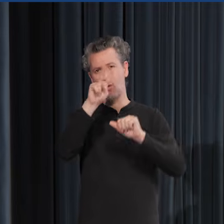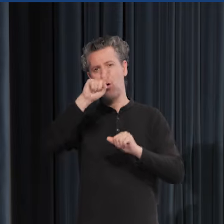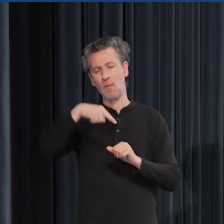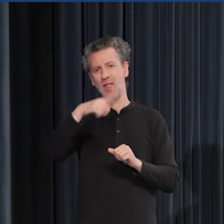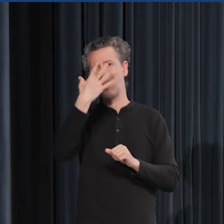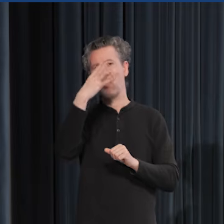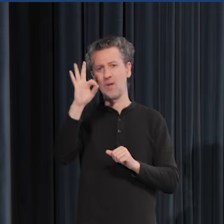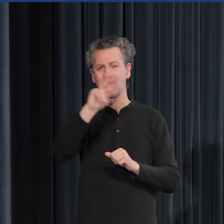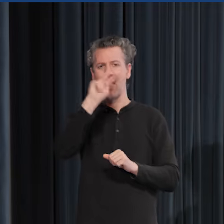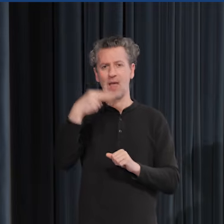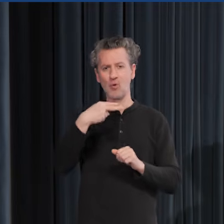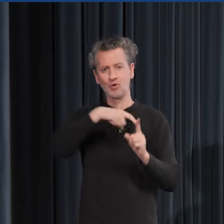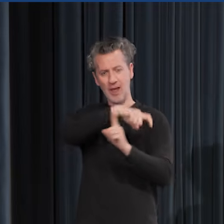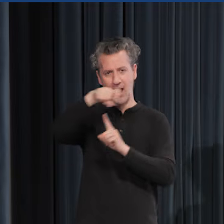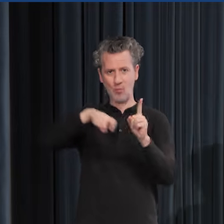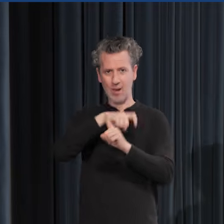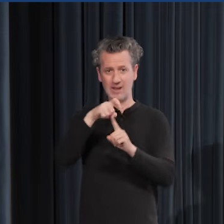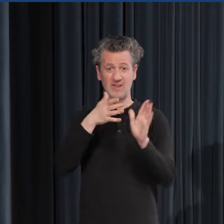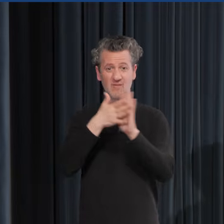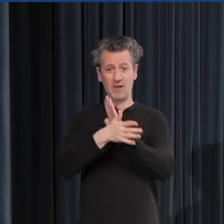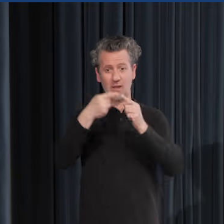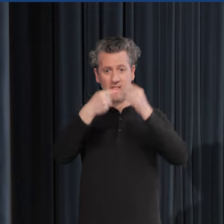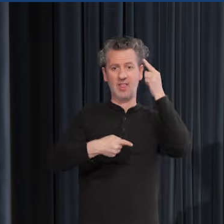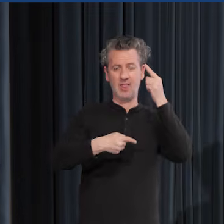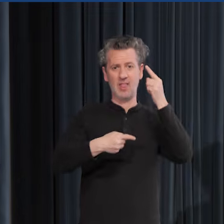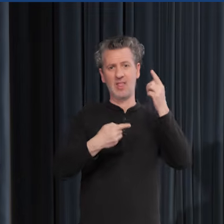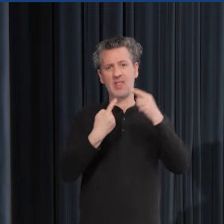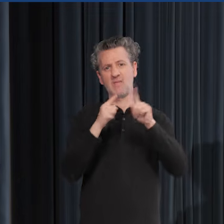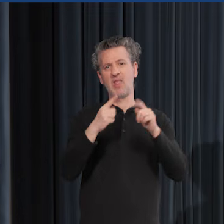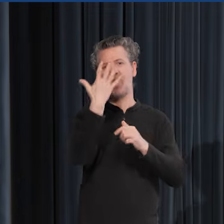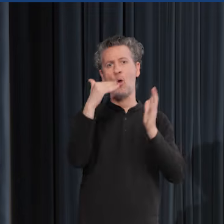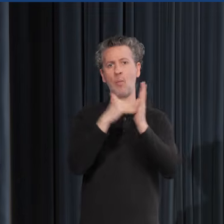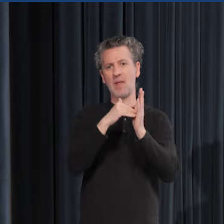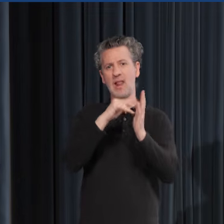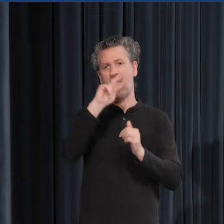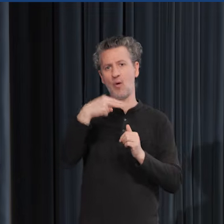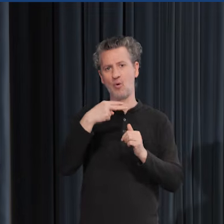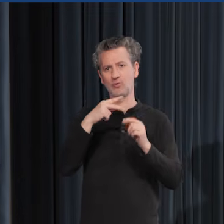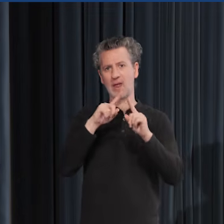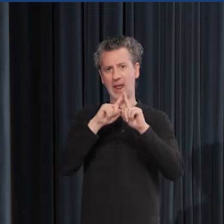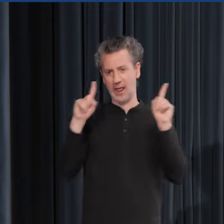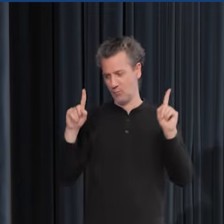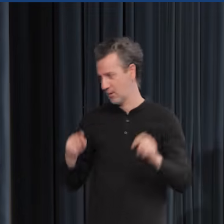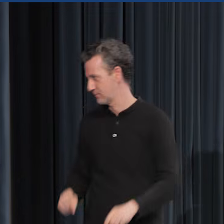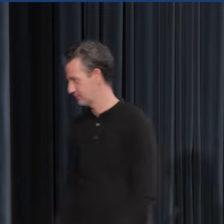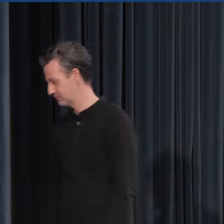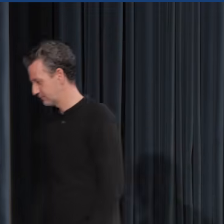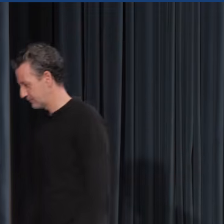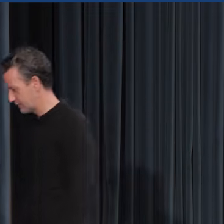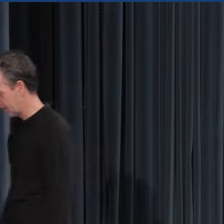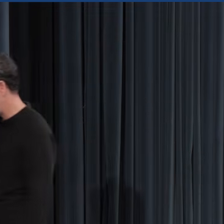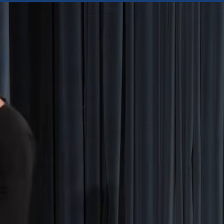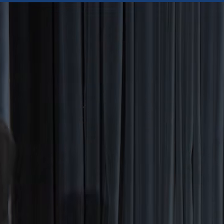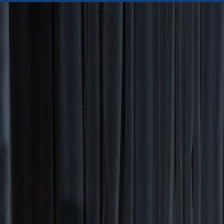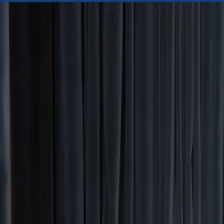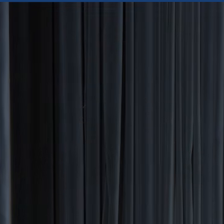17.972,50 euros anuales. Esto es una diferencia de 5.000 euros anuales. Con esto no quiero comparar las condiciones